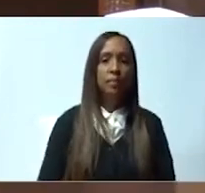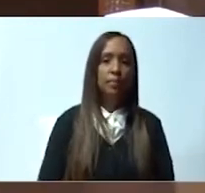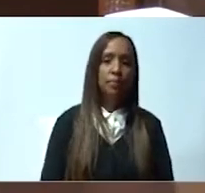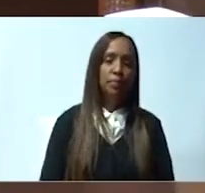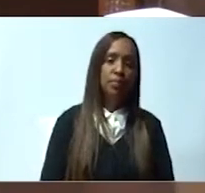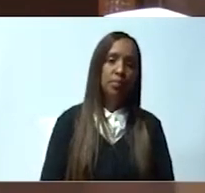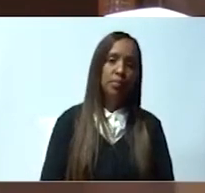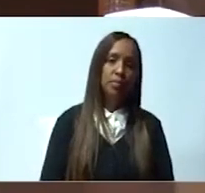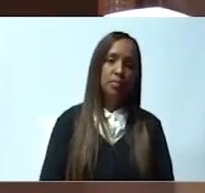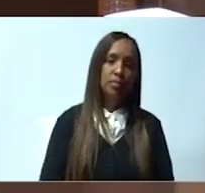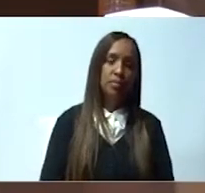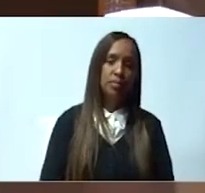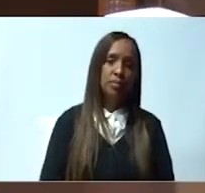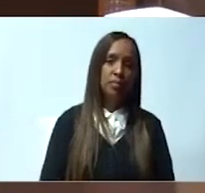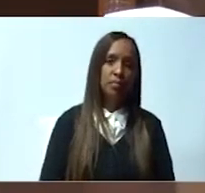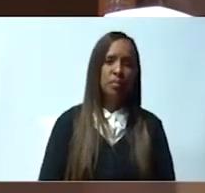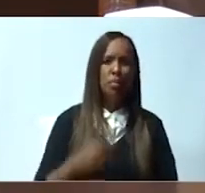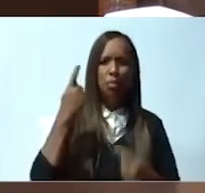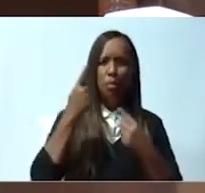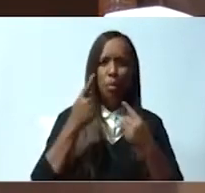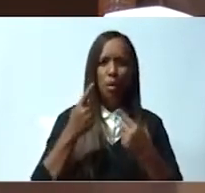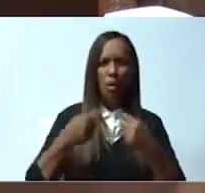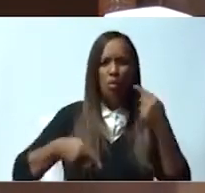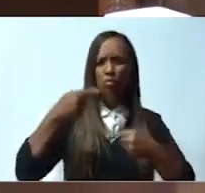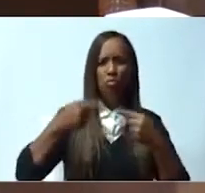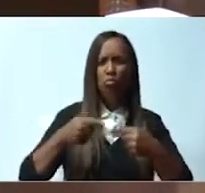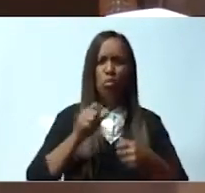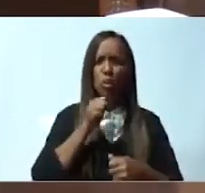hay, entonces ya eso es otra cosa, pero no creo.